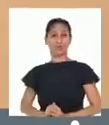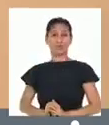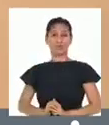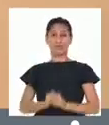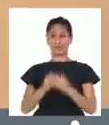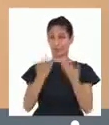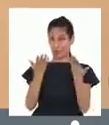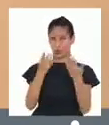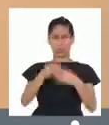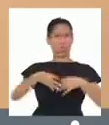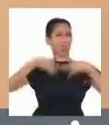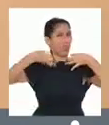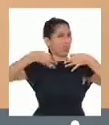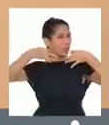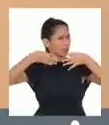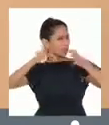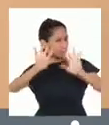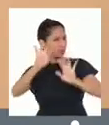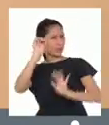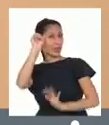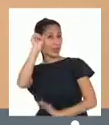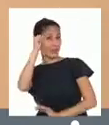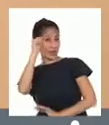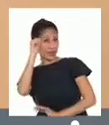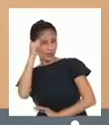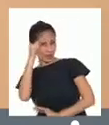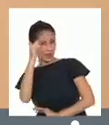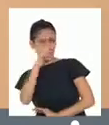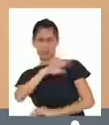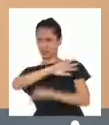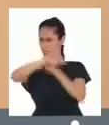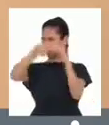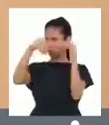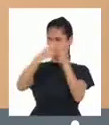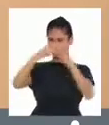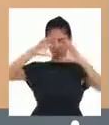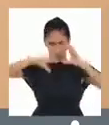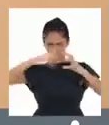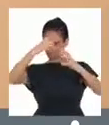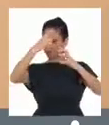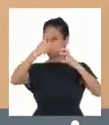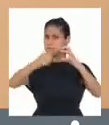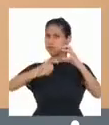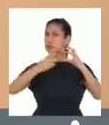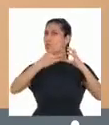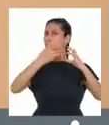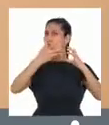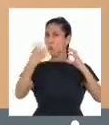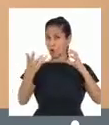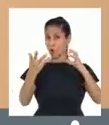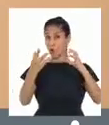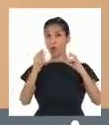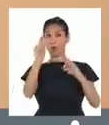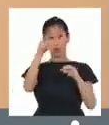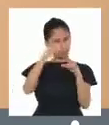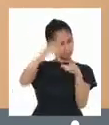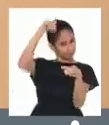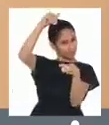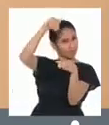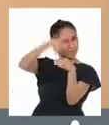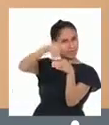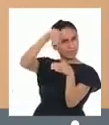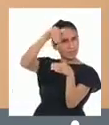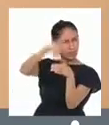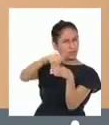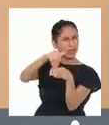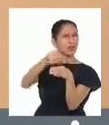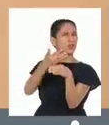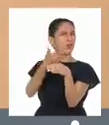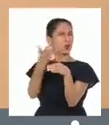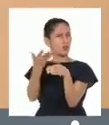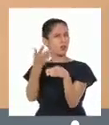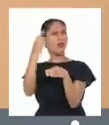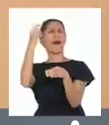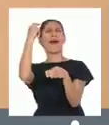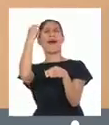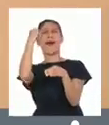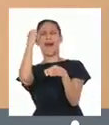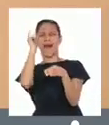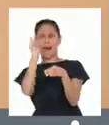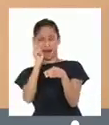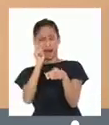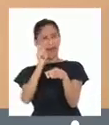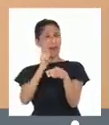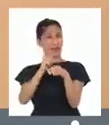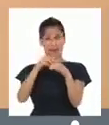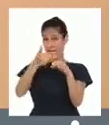tiempo. Recuerda que la universalidad del voto ha sido producto de un proceso largo y de mucho